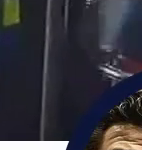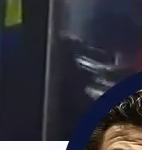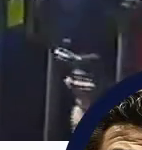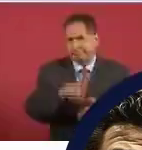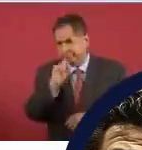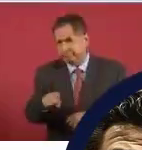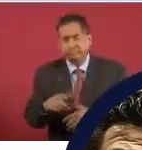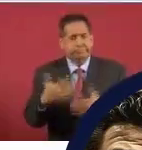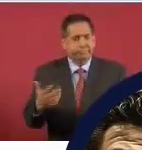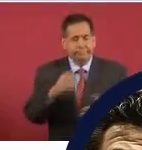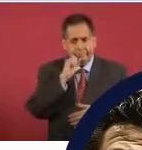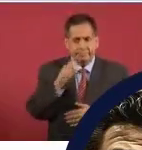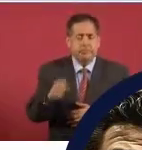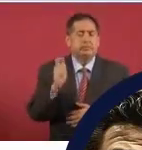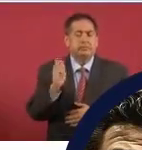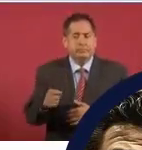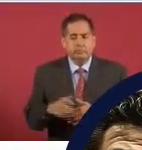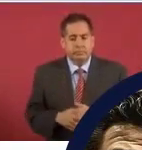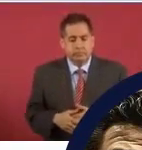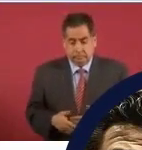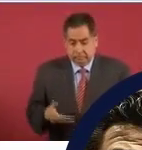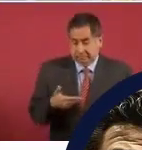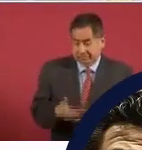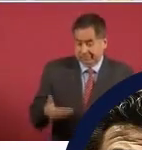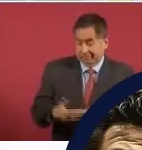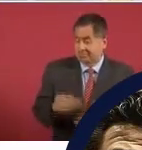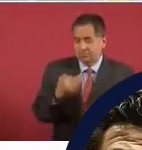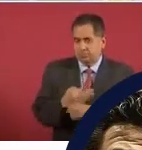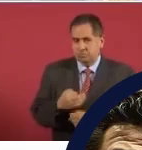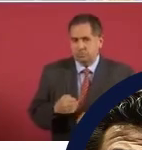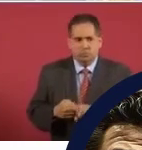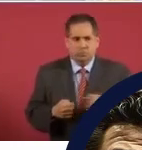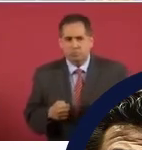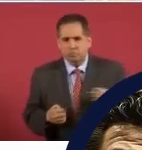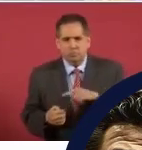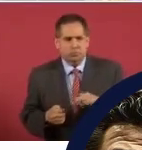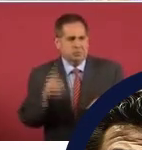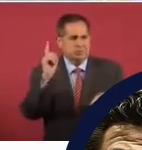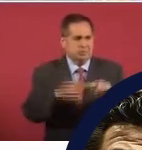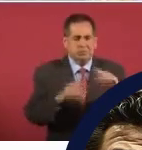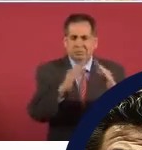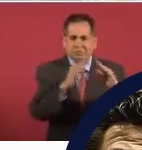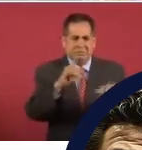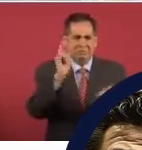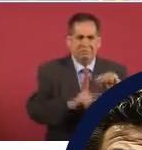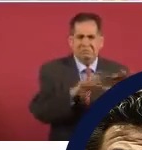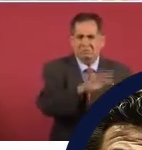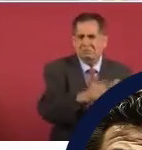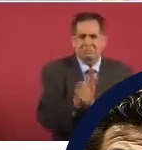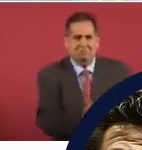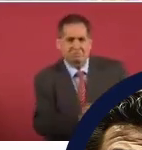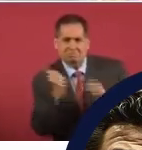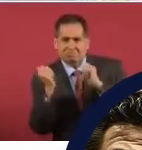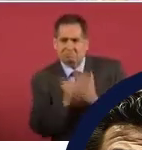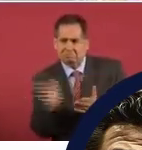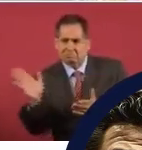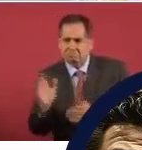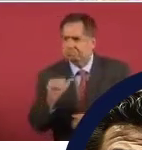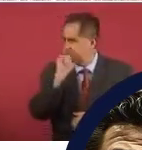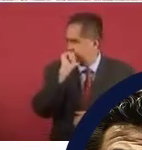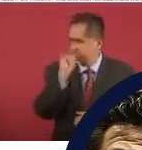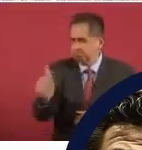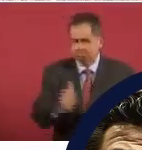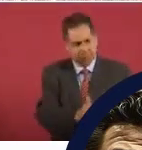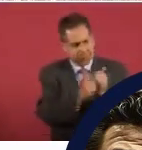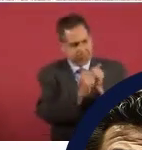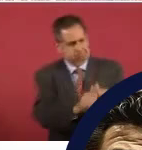horarios del presidente de la república llegó ahí a la plaza en las constituciones la sanación que el hombre llama donde pues se